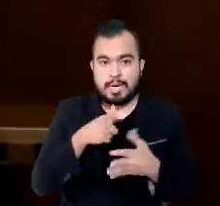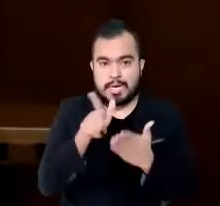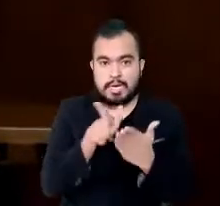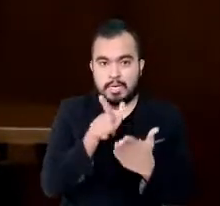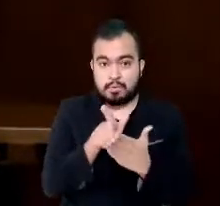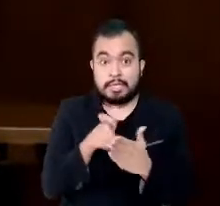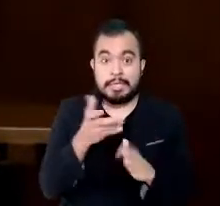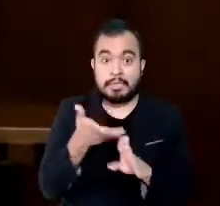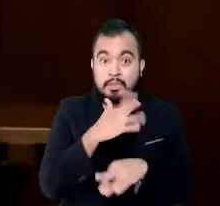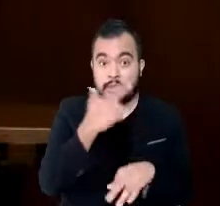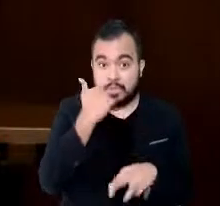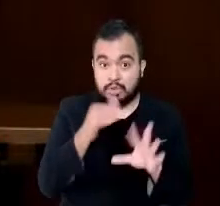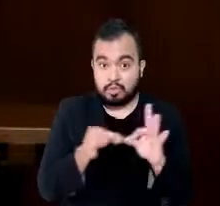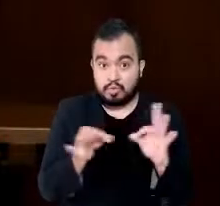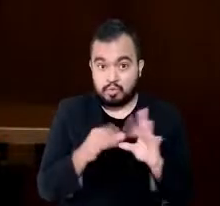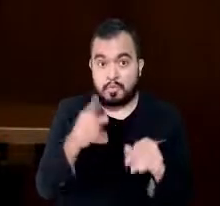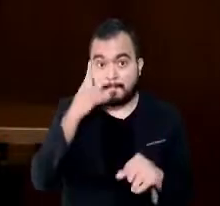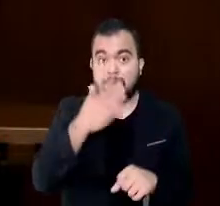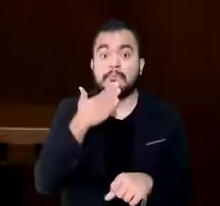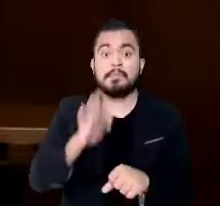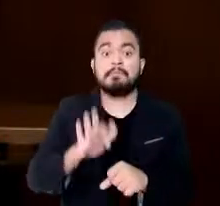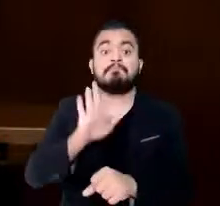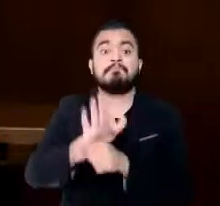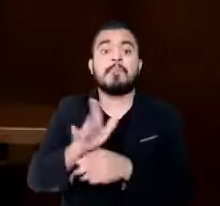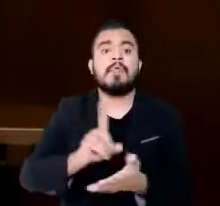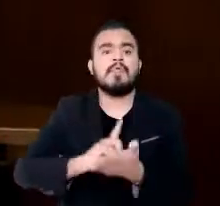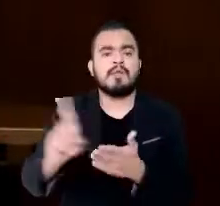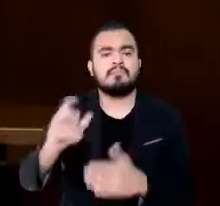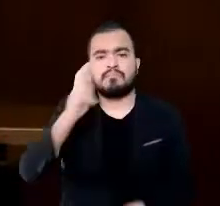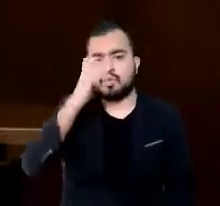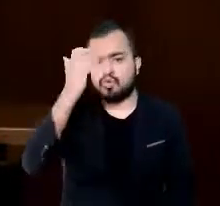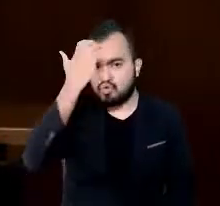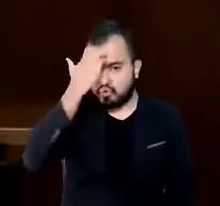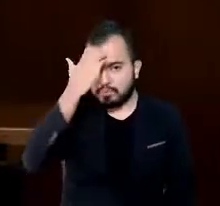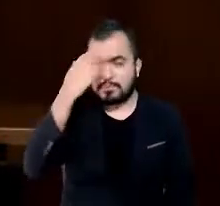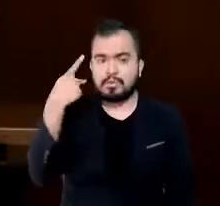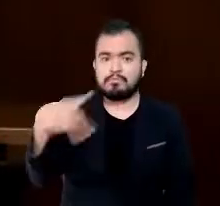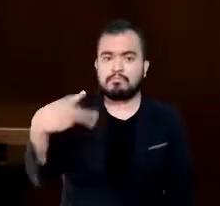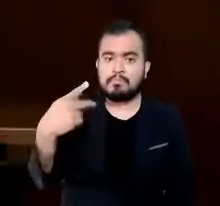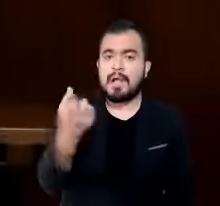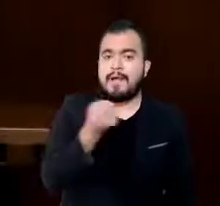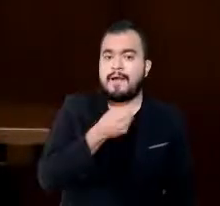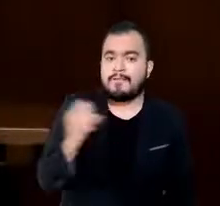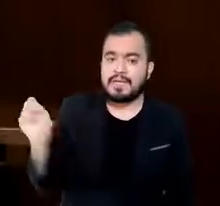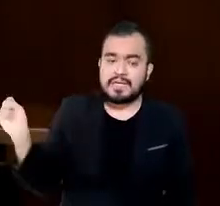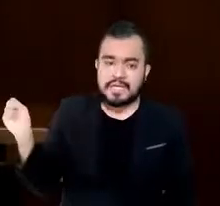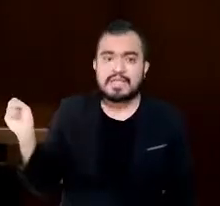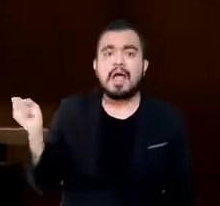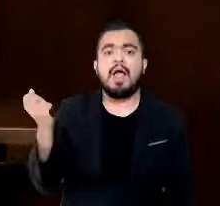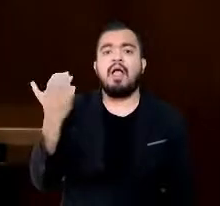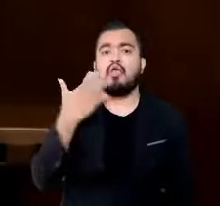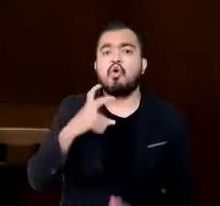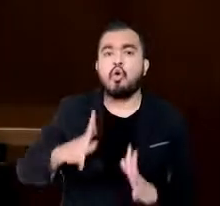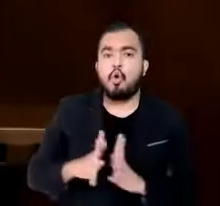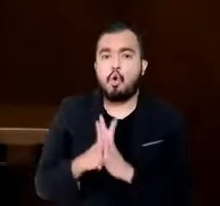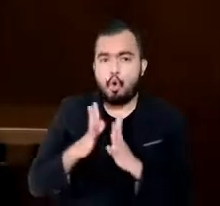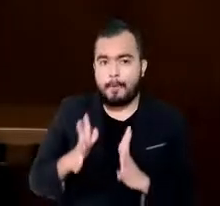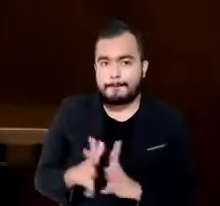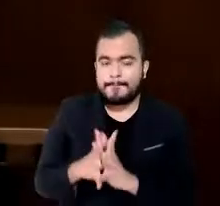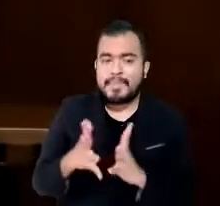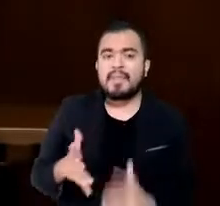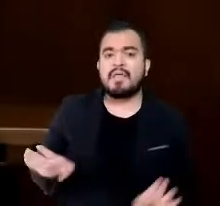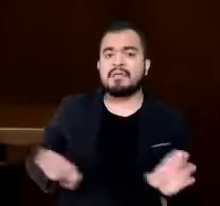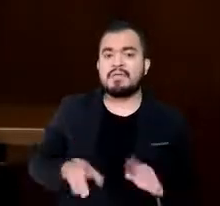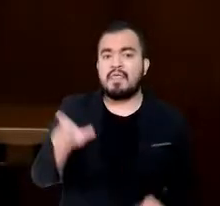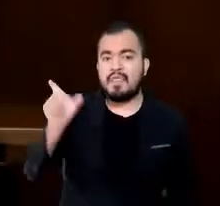para garantizar el derecho al reconocimiento de conocimientos y habilidades y o competencias y destrezas, así como romper con